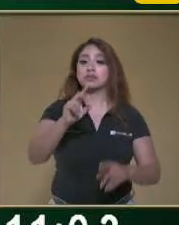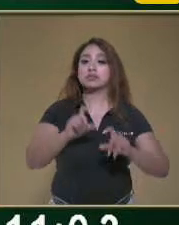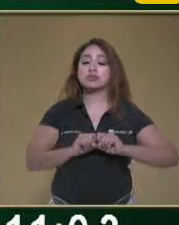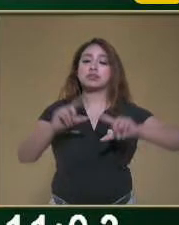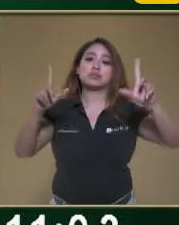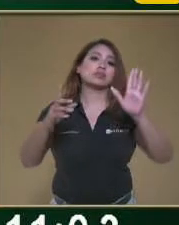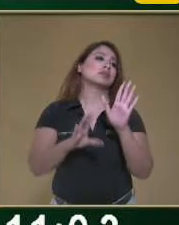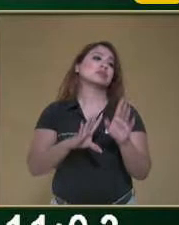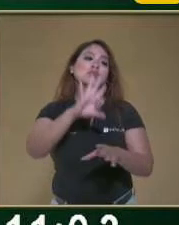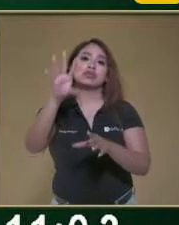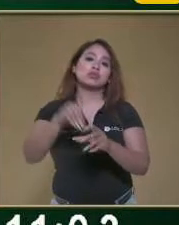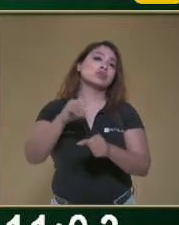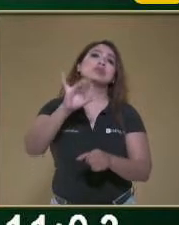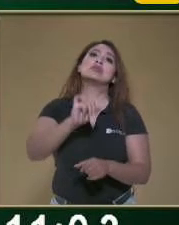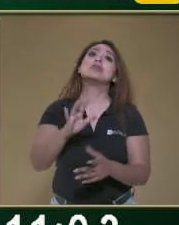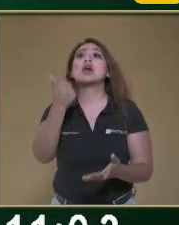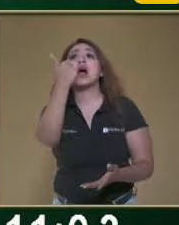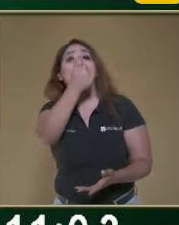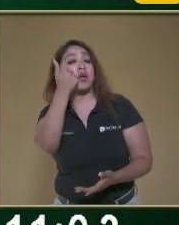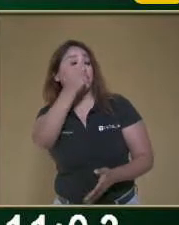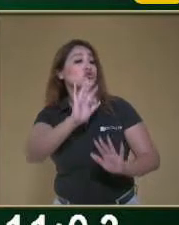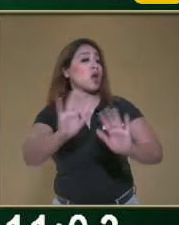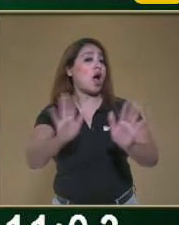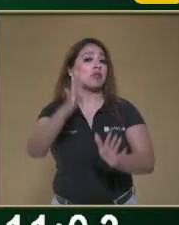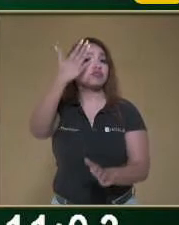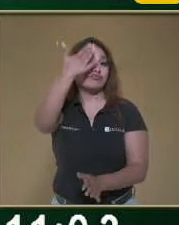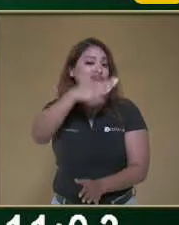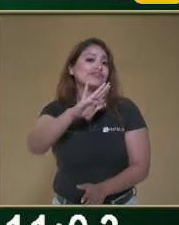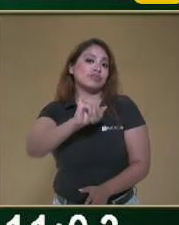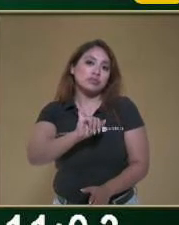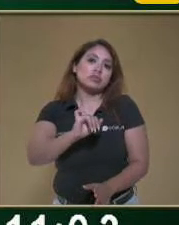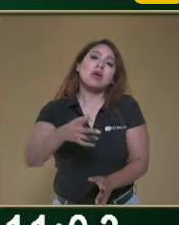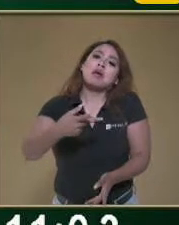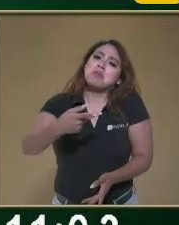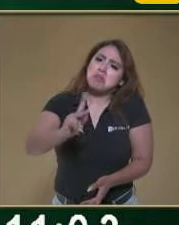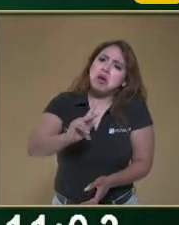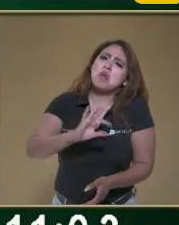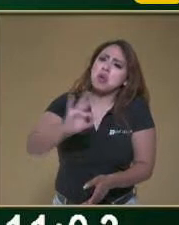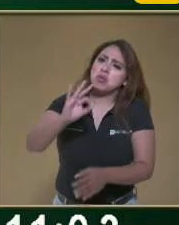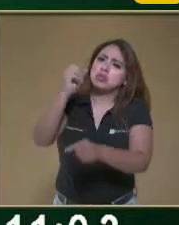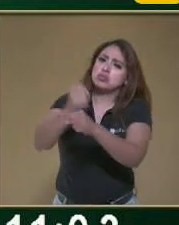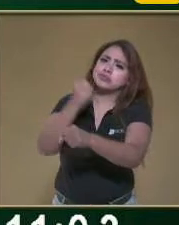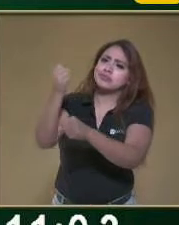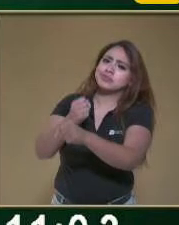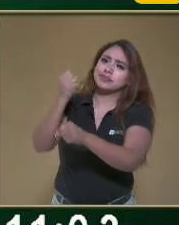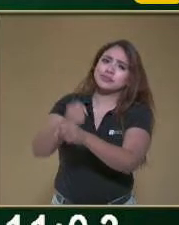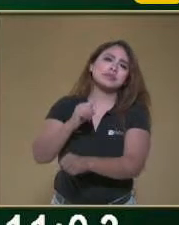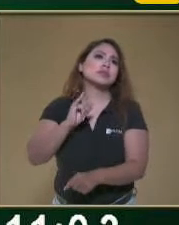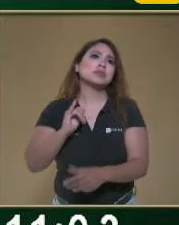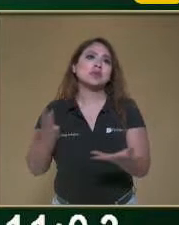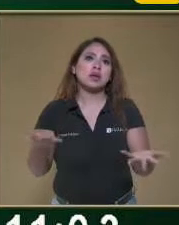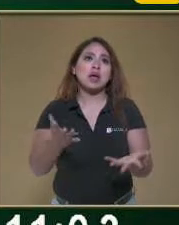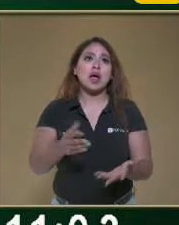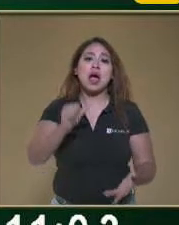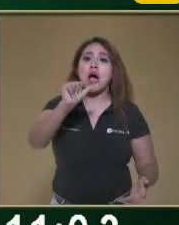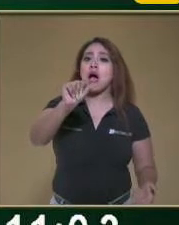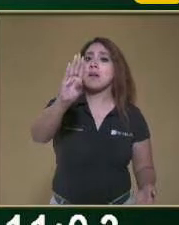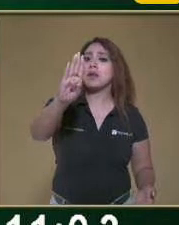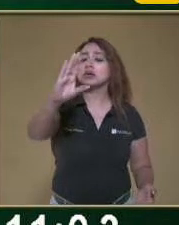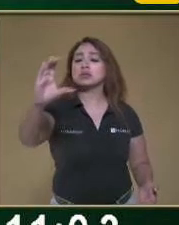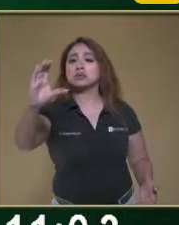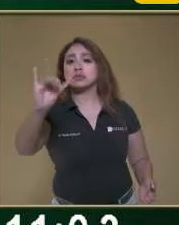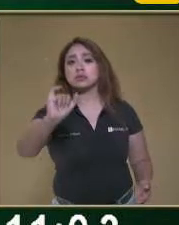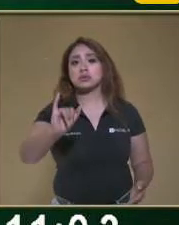completito. Nuestros alumnos ya se lo saben, pero podríamos repasarlo aquí. Así es, maestra, en el alfabeto, pues aquí